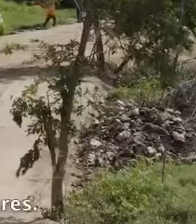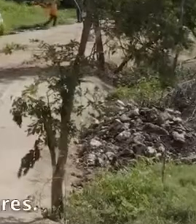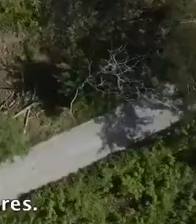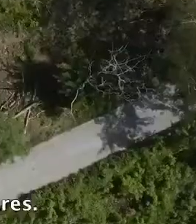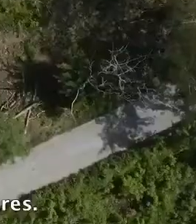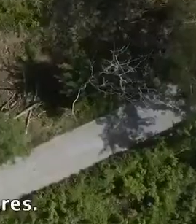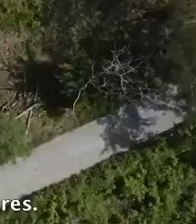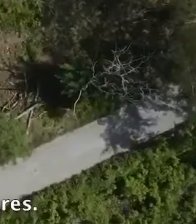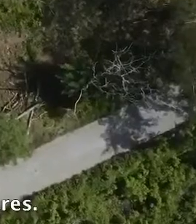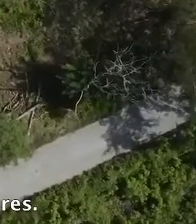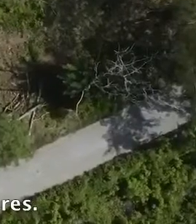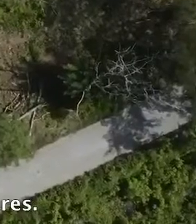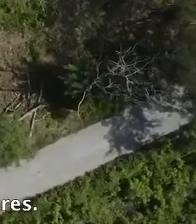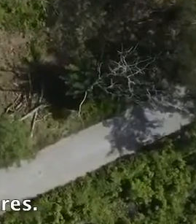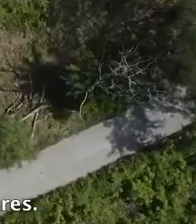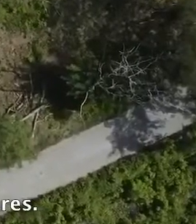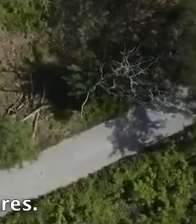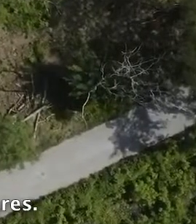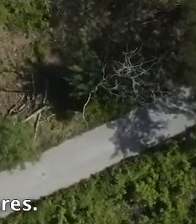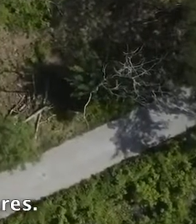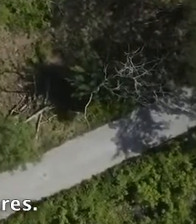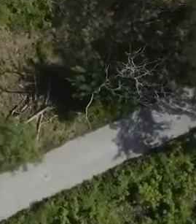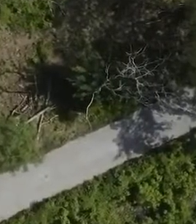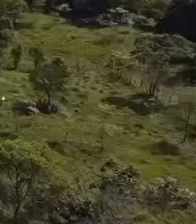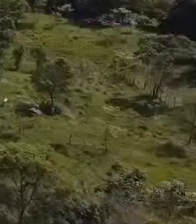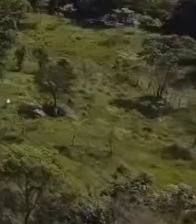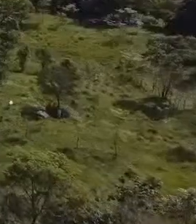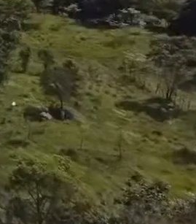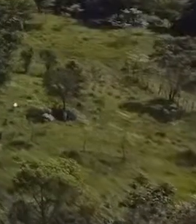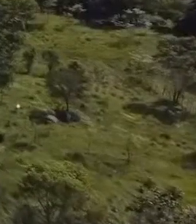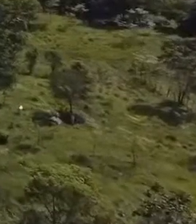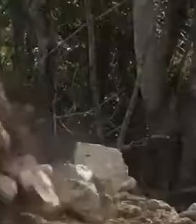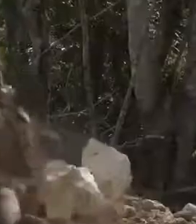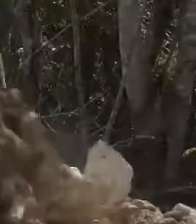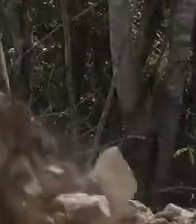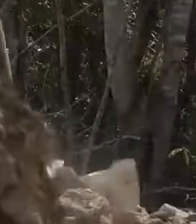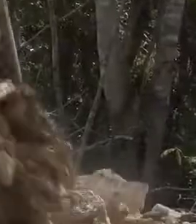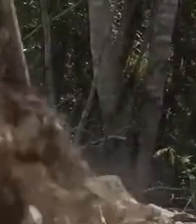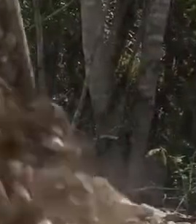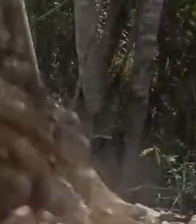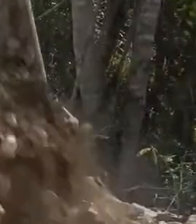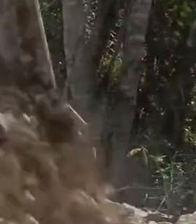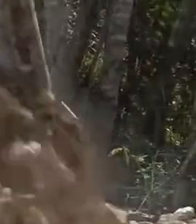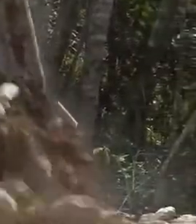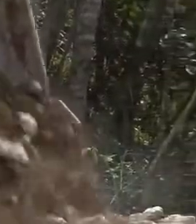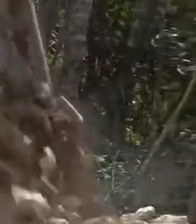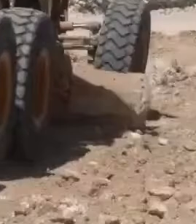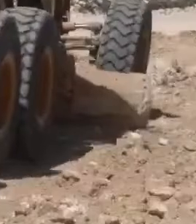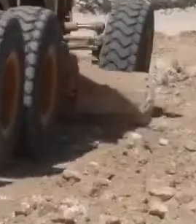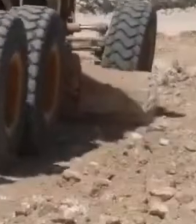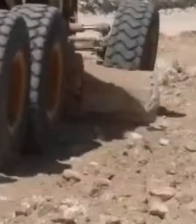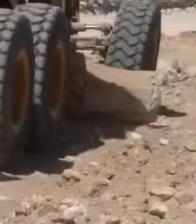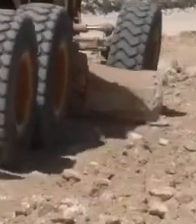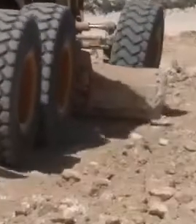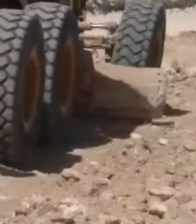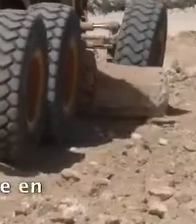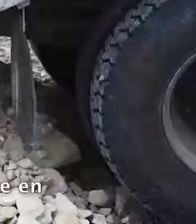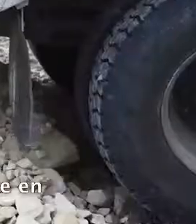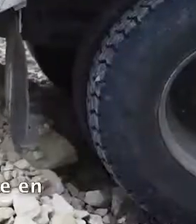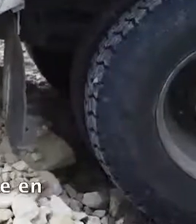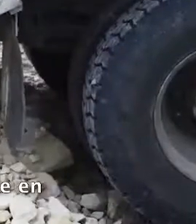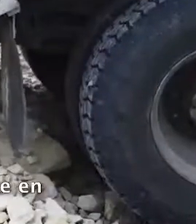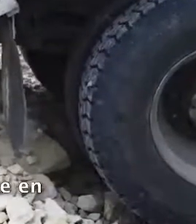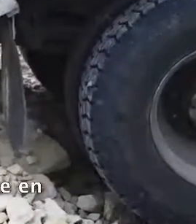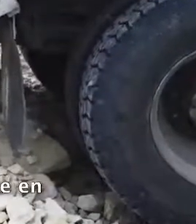en la construcción de pasos peatonales y vehiculares. En el tramo 4, continuamos con la demolición de la carpeta asfáltica y